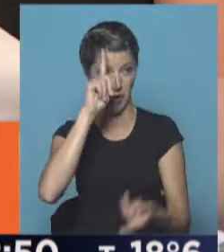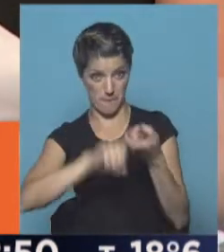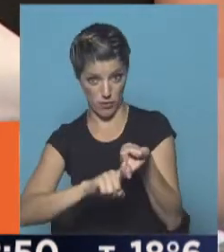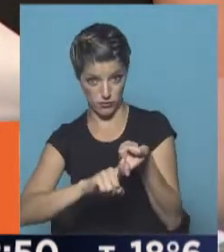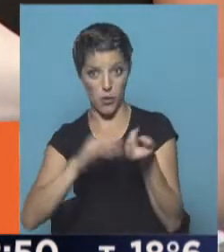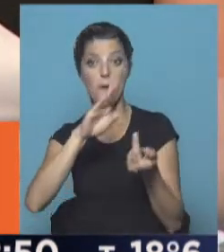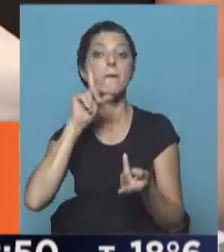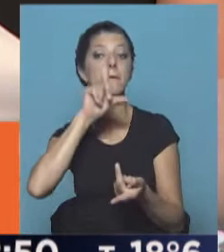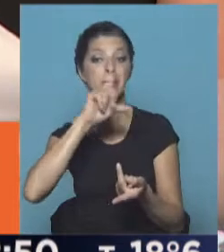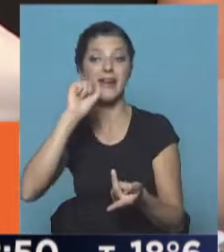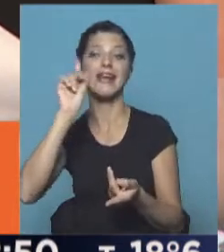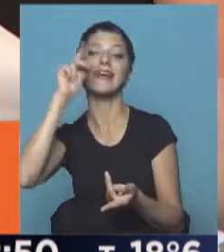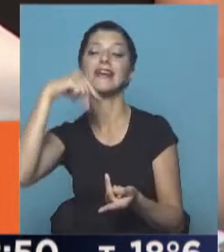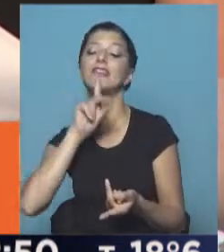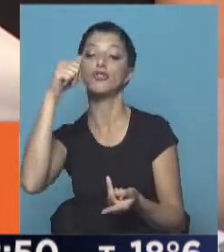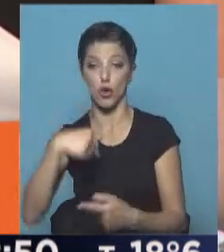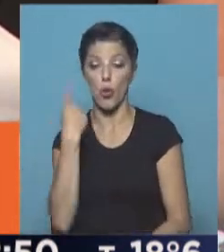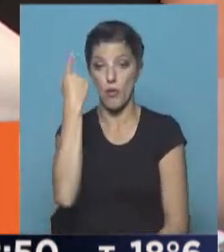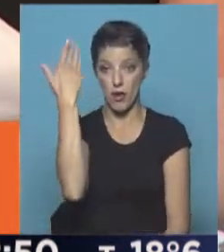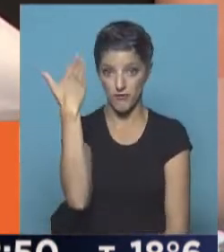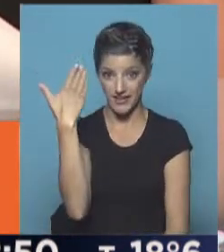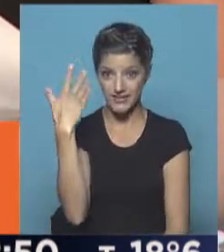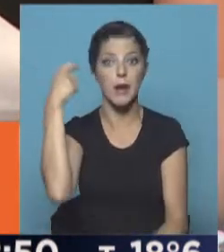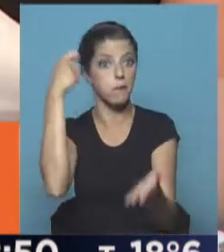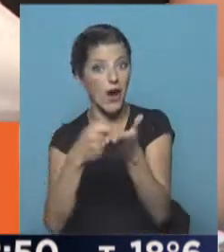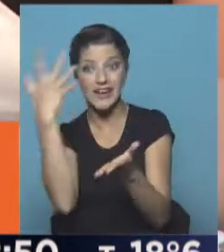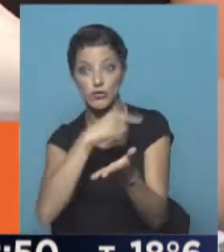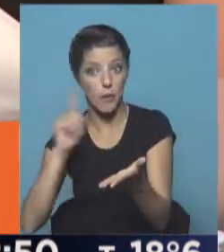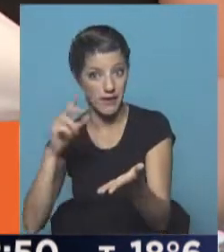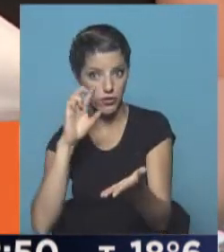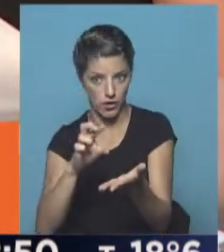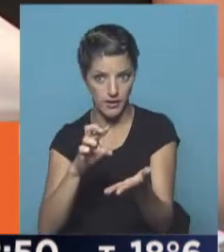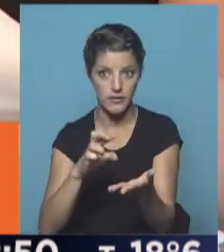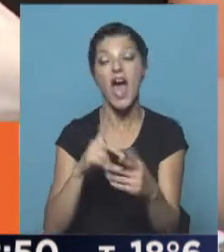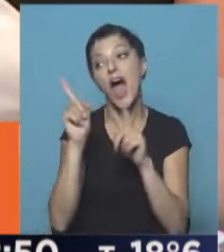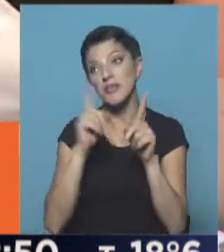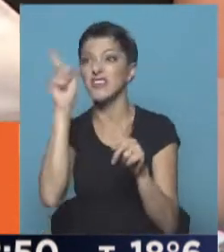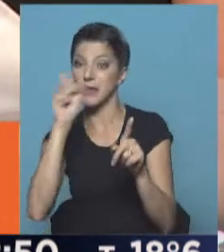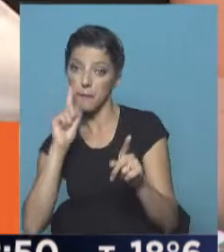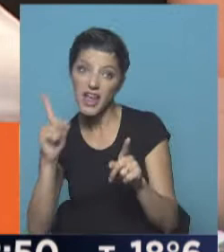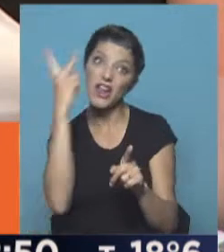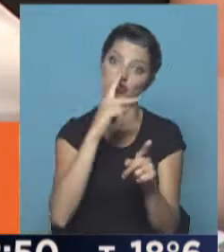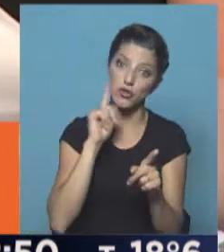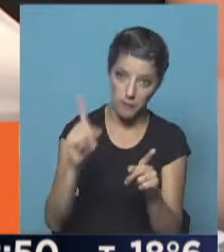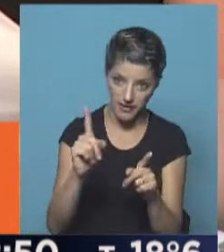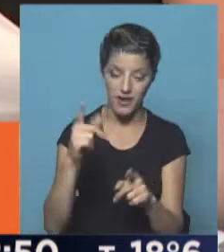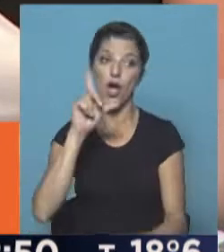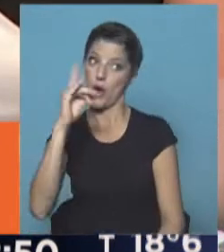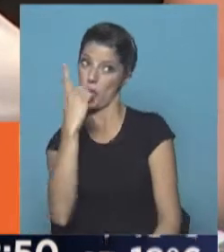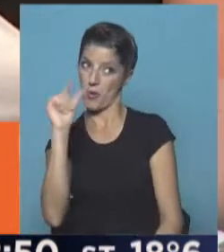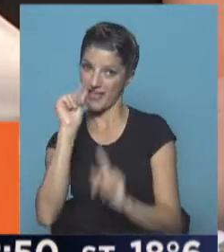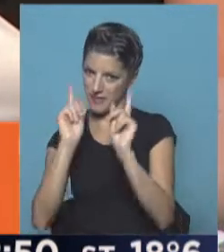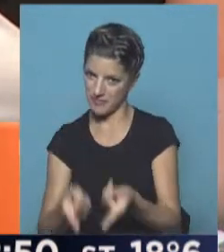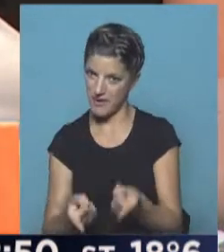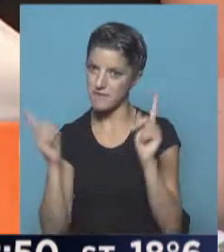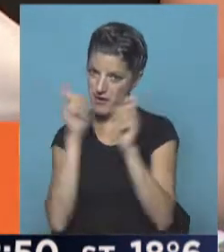cobró $500,000 por dar una sola charla. ¡Qué suerte! Ha variado, 100.000, 200.000, bueno, muchos lo hacen. Lula Silva tiene un gran